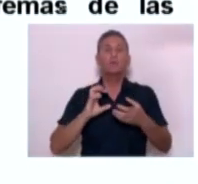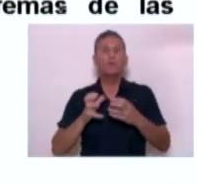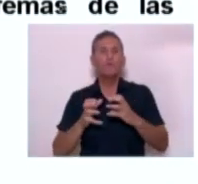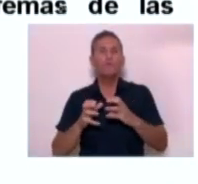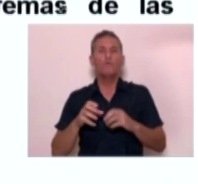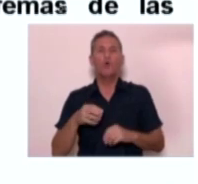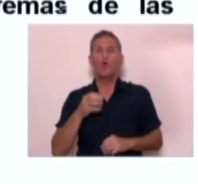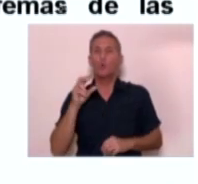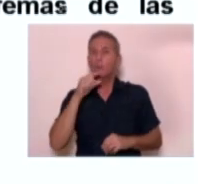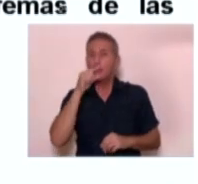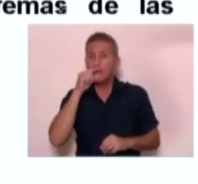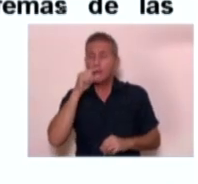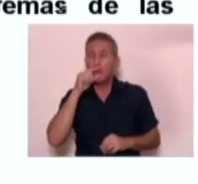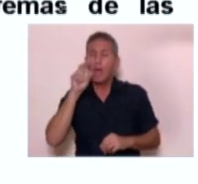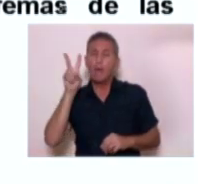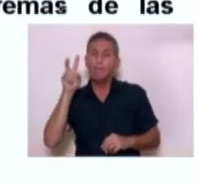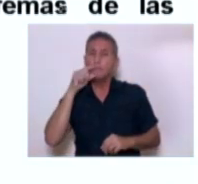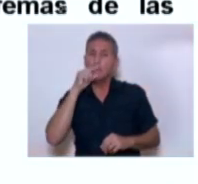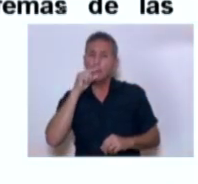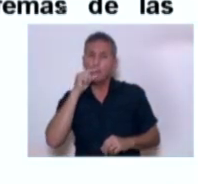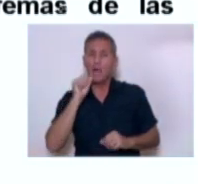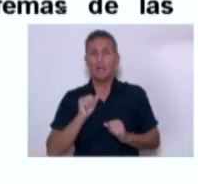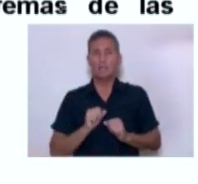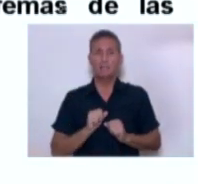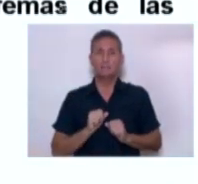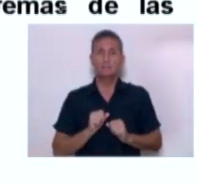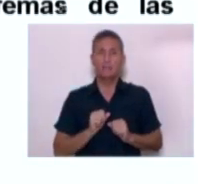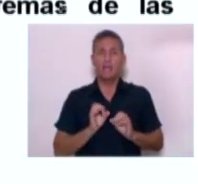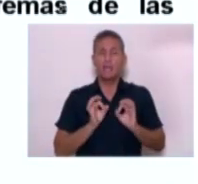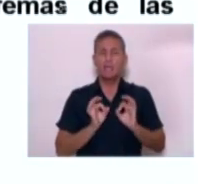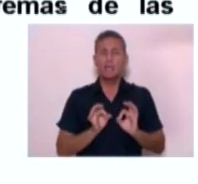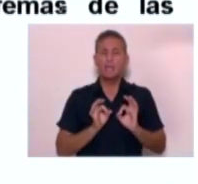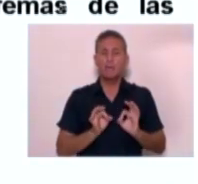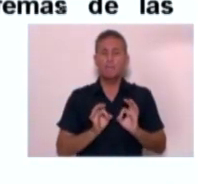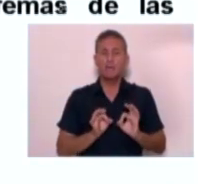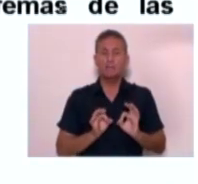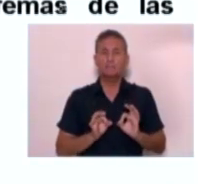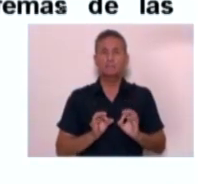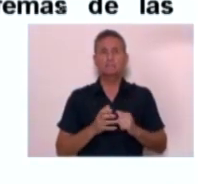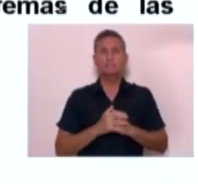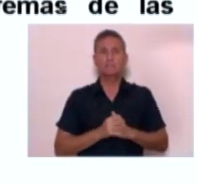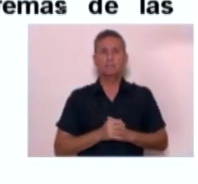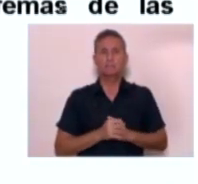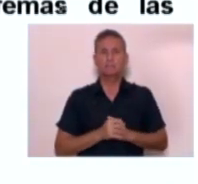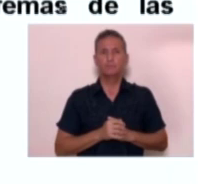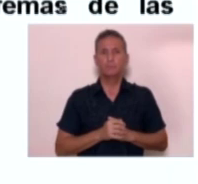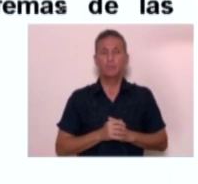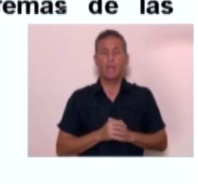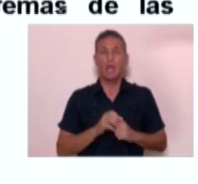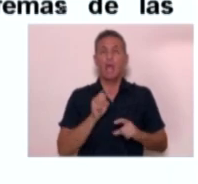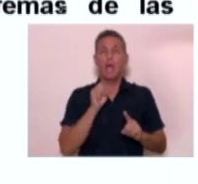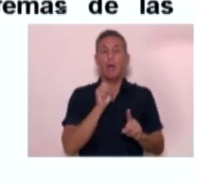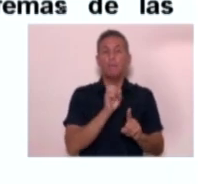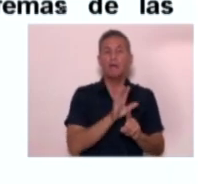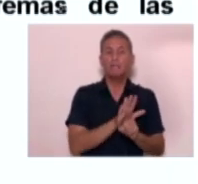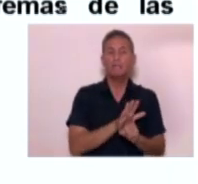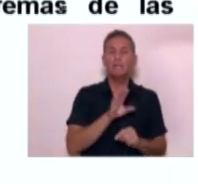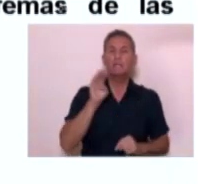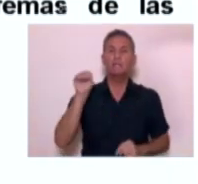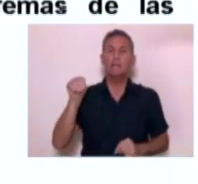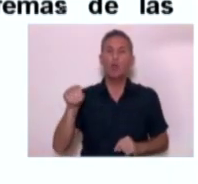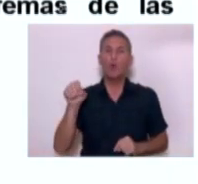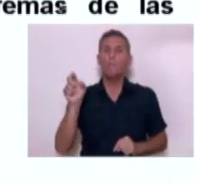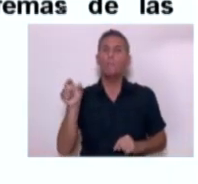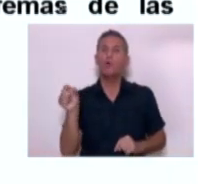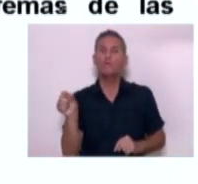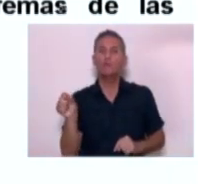formas verbales y precise el tiempo, número y persona de cada una de ellas. Recuerden, a